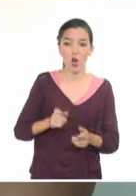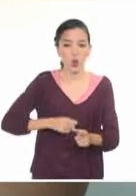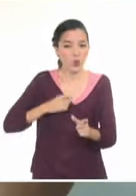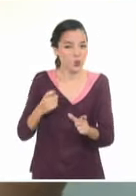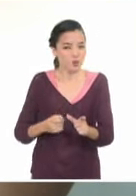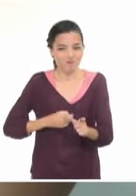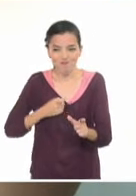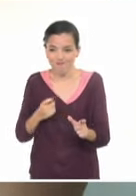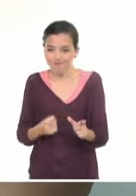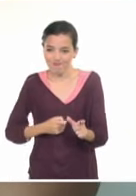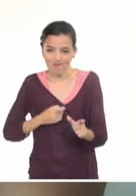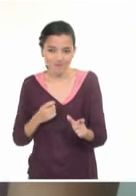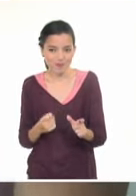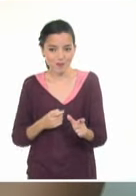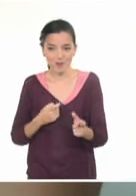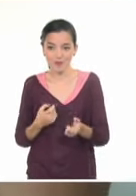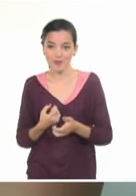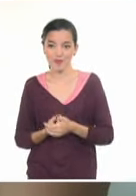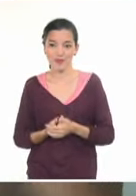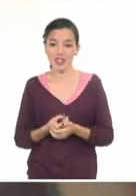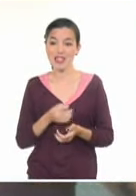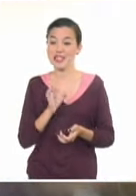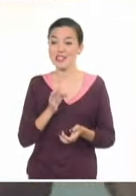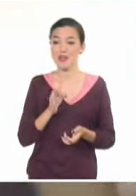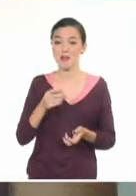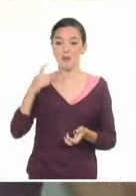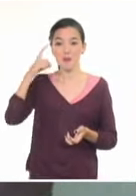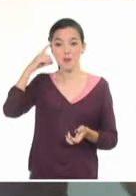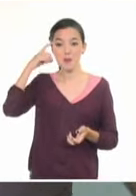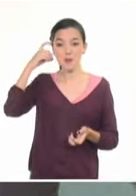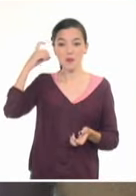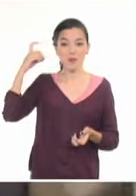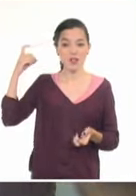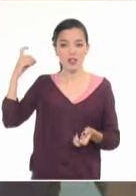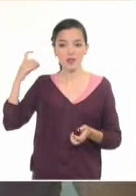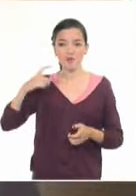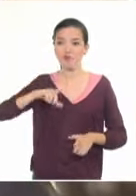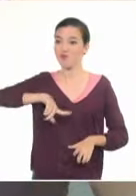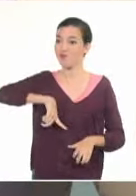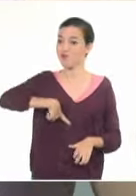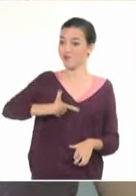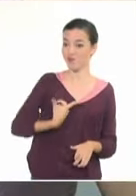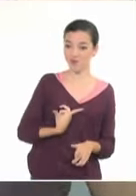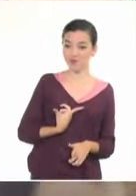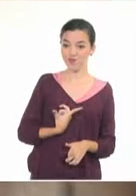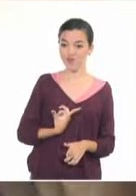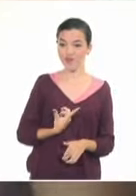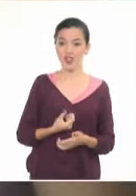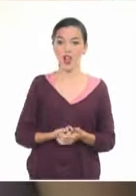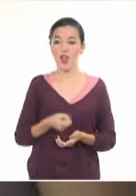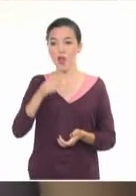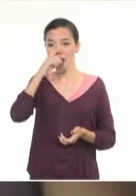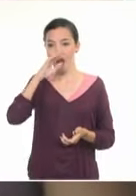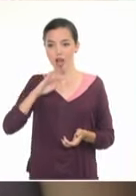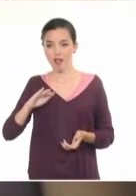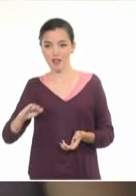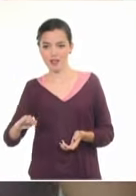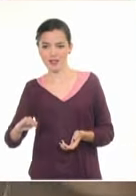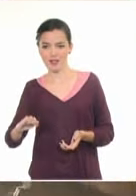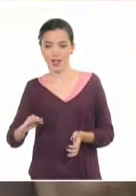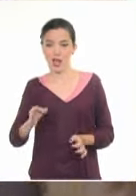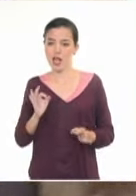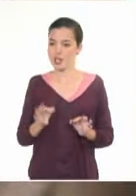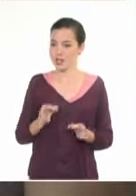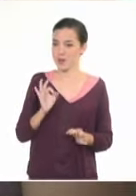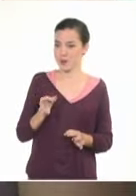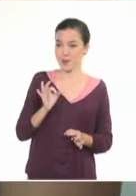fue ser actriz. Desde niña siempre fui una niña muy, incluso hacía actuaciones y todo en la escuela.